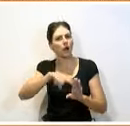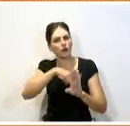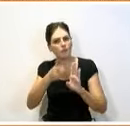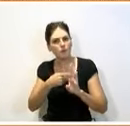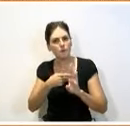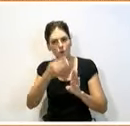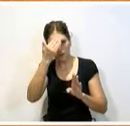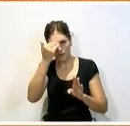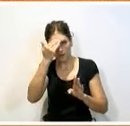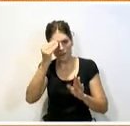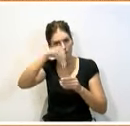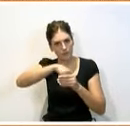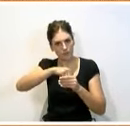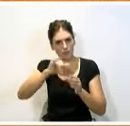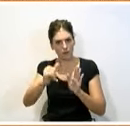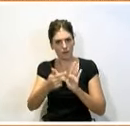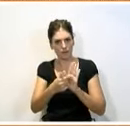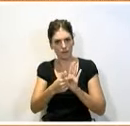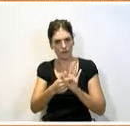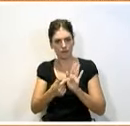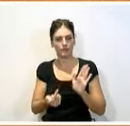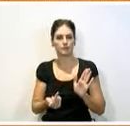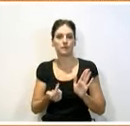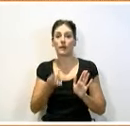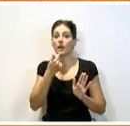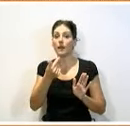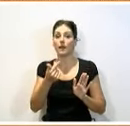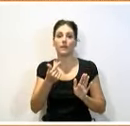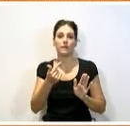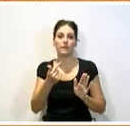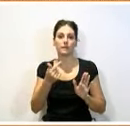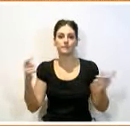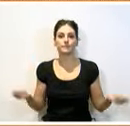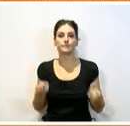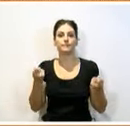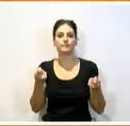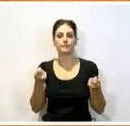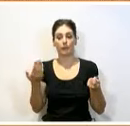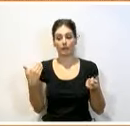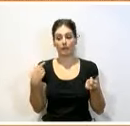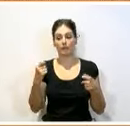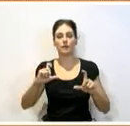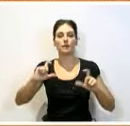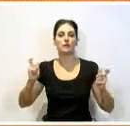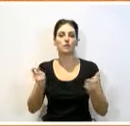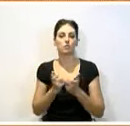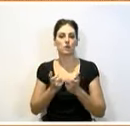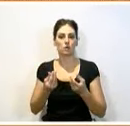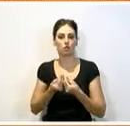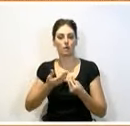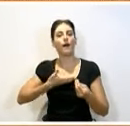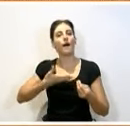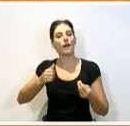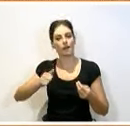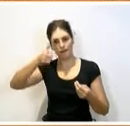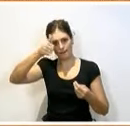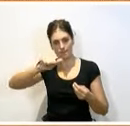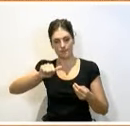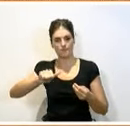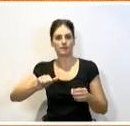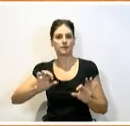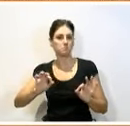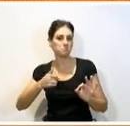Memoria Democrática. Le voy a dar una primicia. Me reuní con el alcalde de Logroño recientemente y le vi en